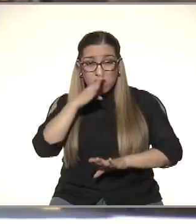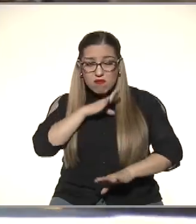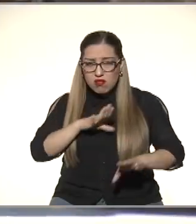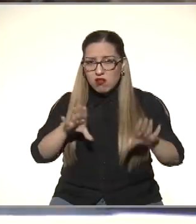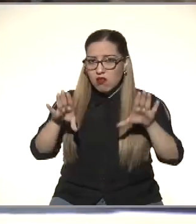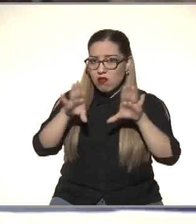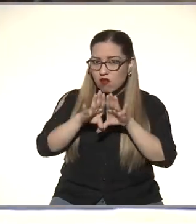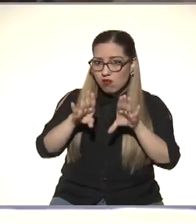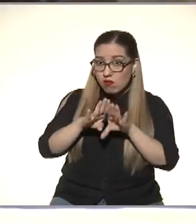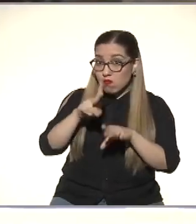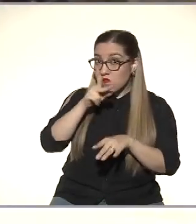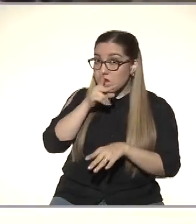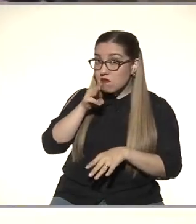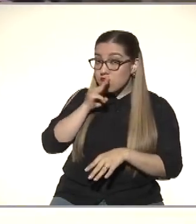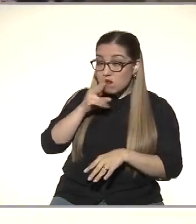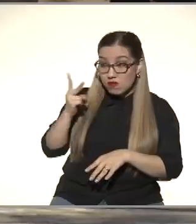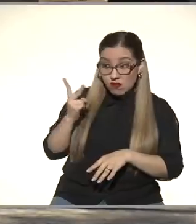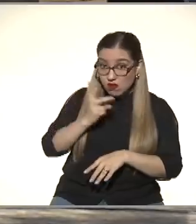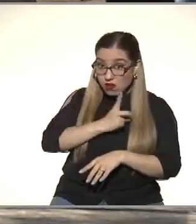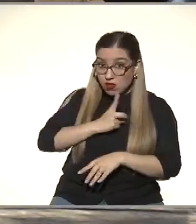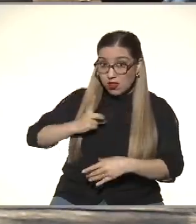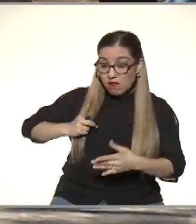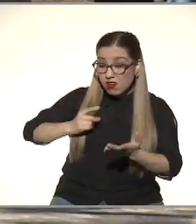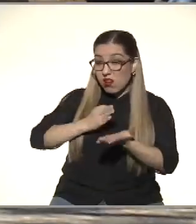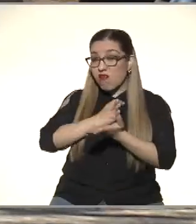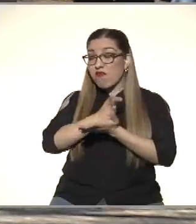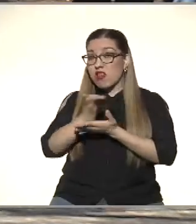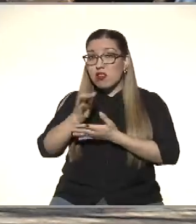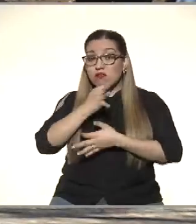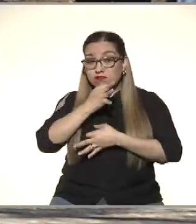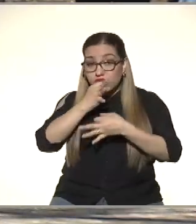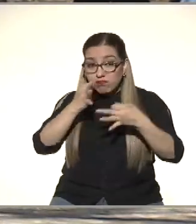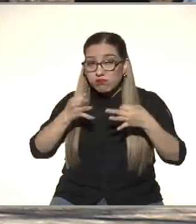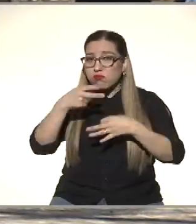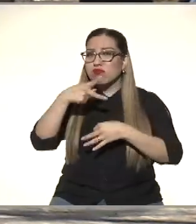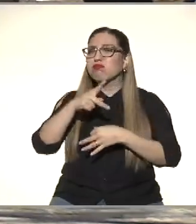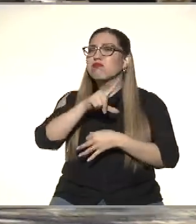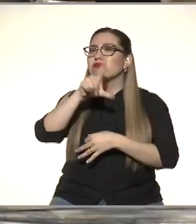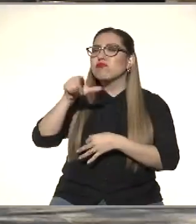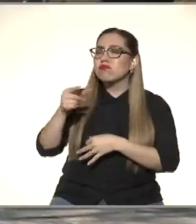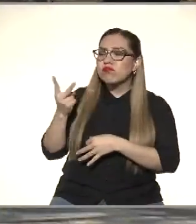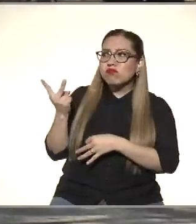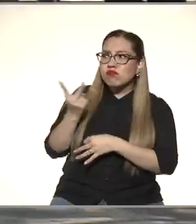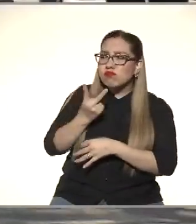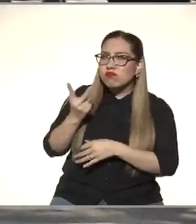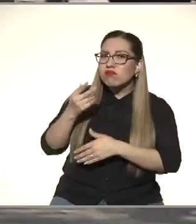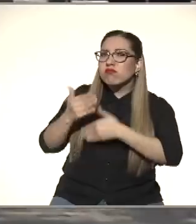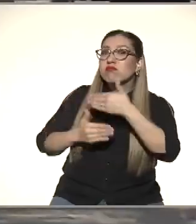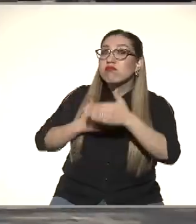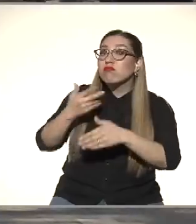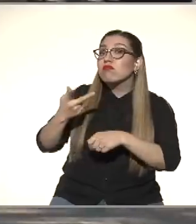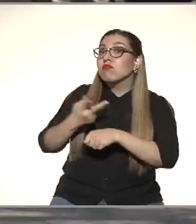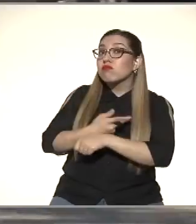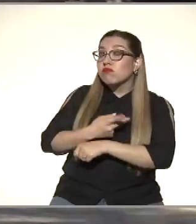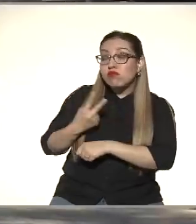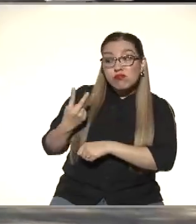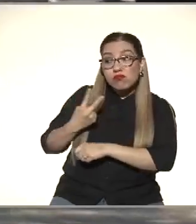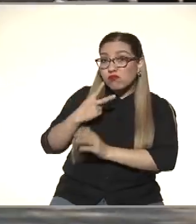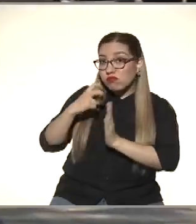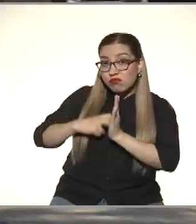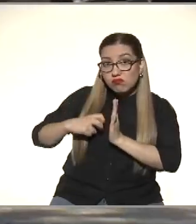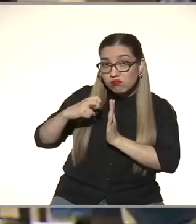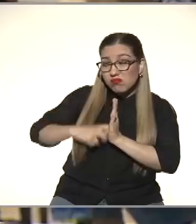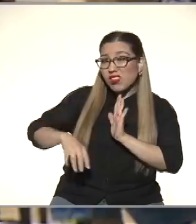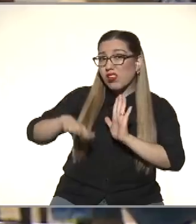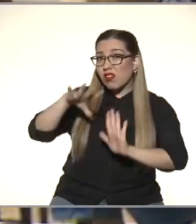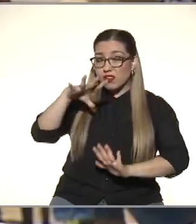su infidelidad? Y después de eso, ¿qué deben hacer si la situación entre el padre y la madre no cambia? Hay ocasiones en que las hijas